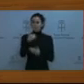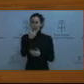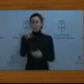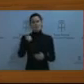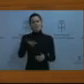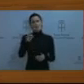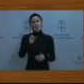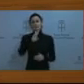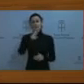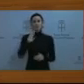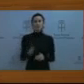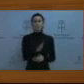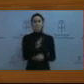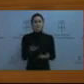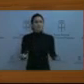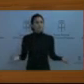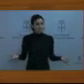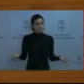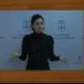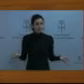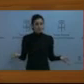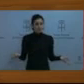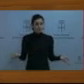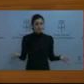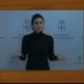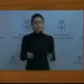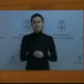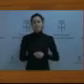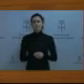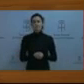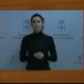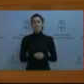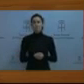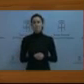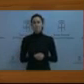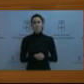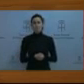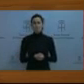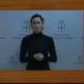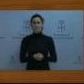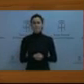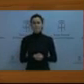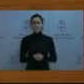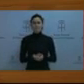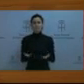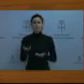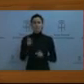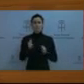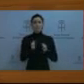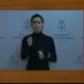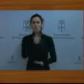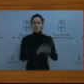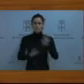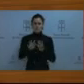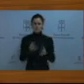existe. Lo único que da la sensación es que se sitúan en la impostura y en la confusión. Y,